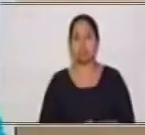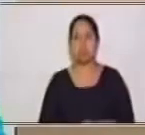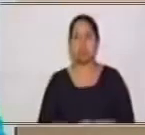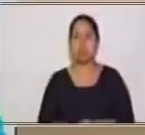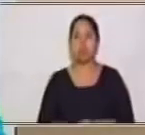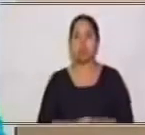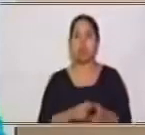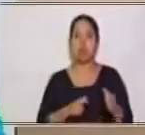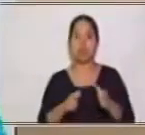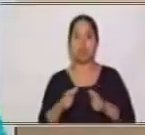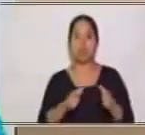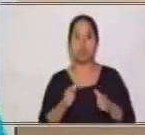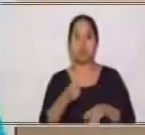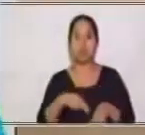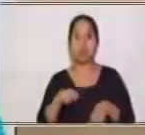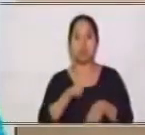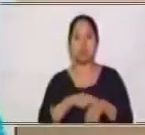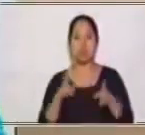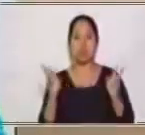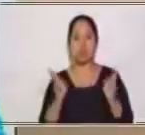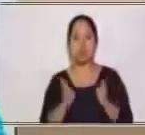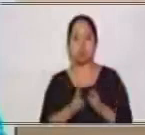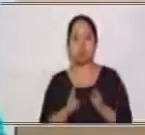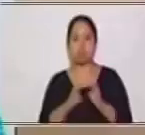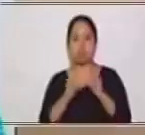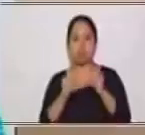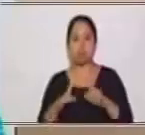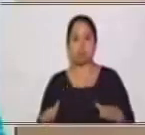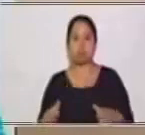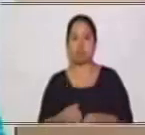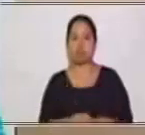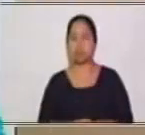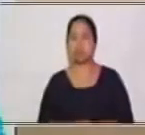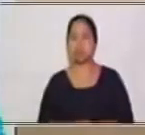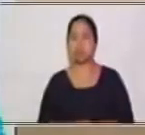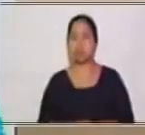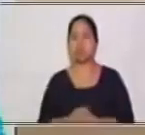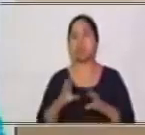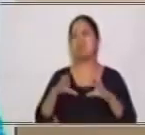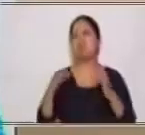Coordinadora Nacional para la Reducción de Desastres. ¿Cómo quedaría el acrónimo?